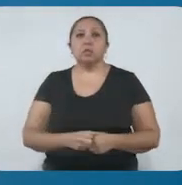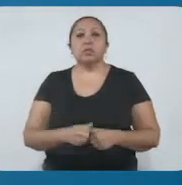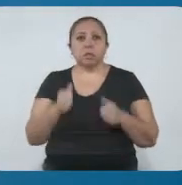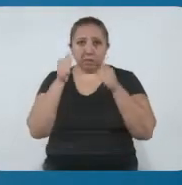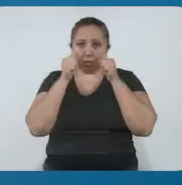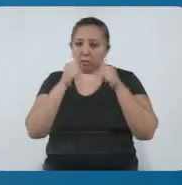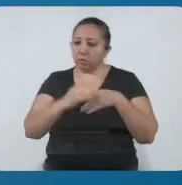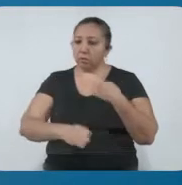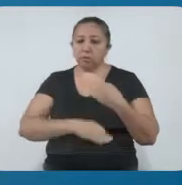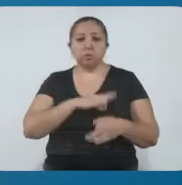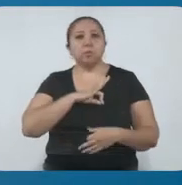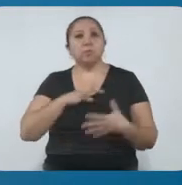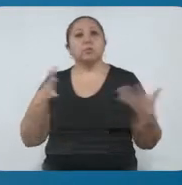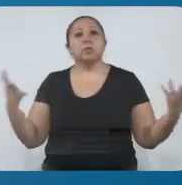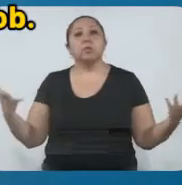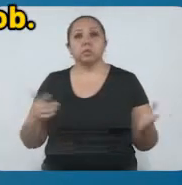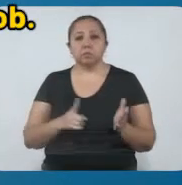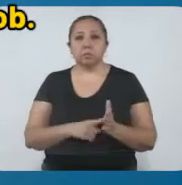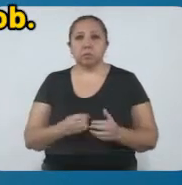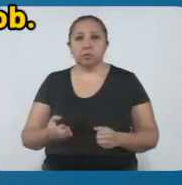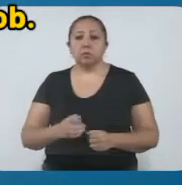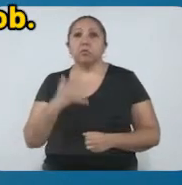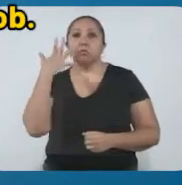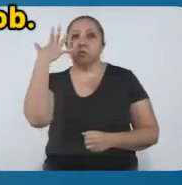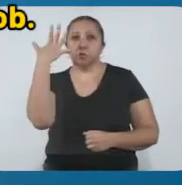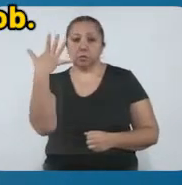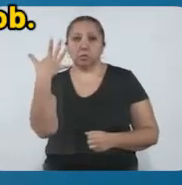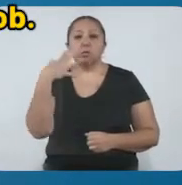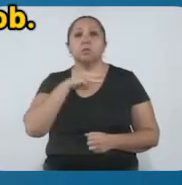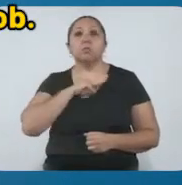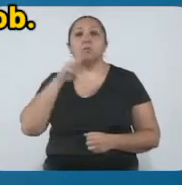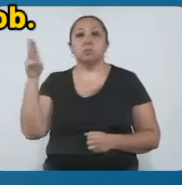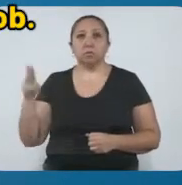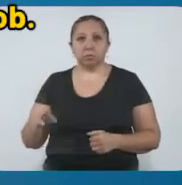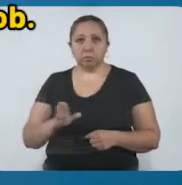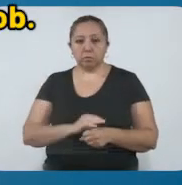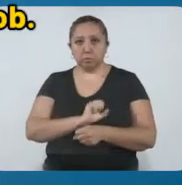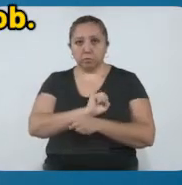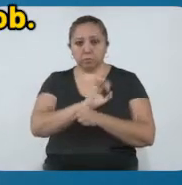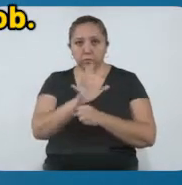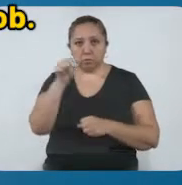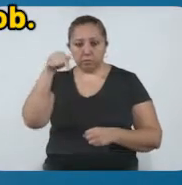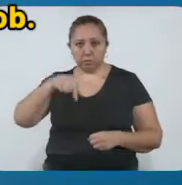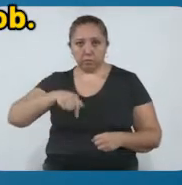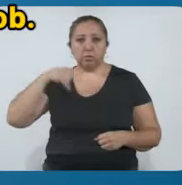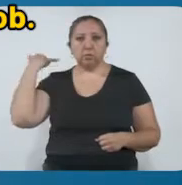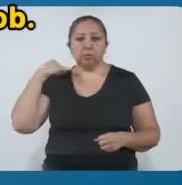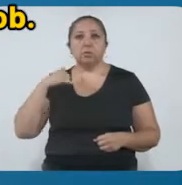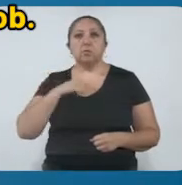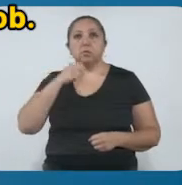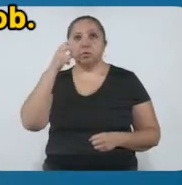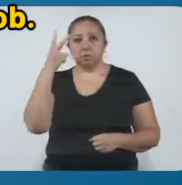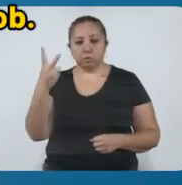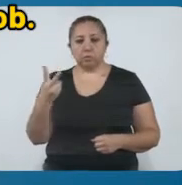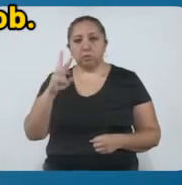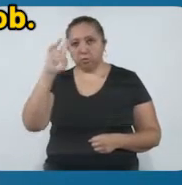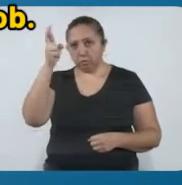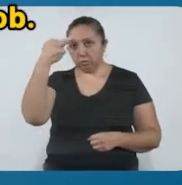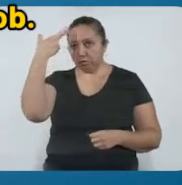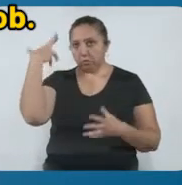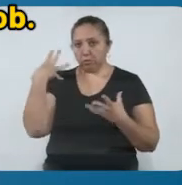y que hicieron todo lo que estuvo en sus manos. Ya son 5 los decesos ocasionados por el coronavirus en Yucatán. 2 de ellos,